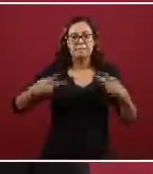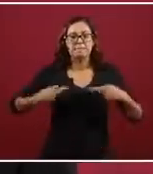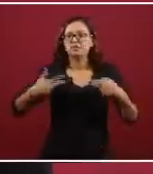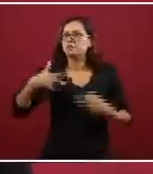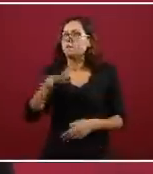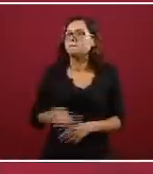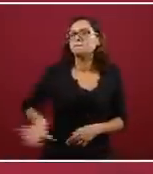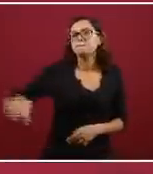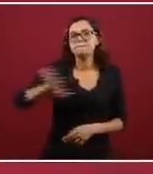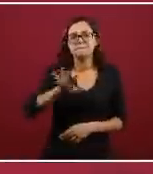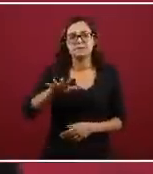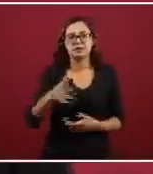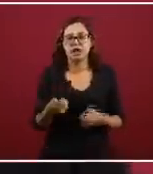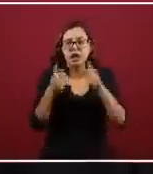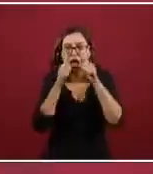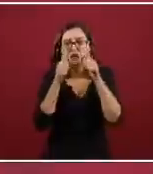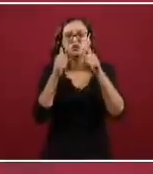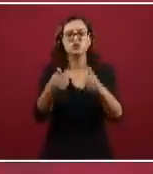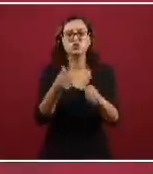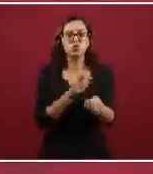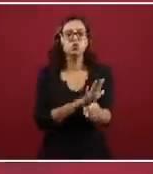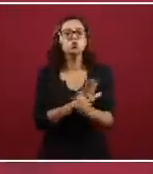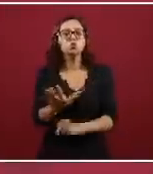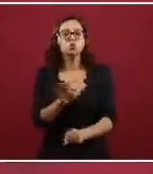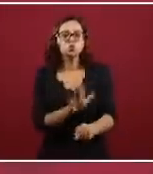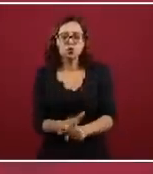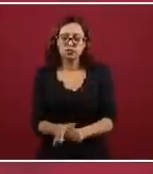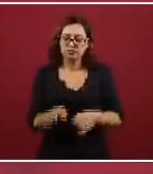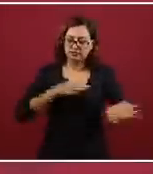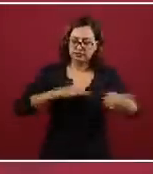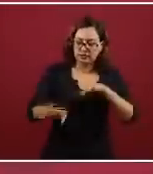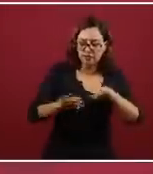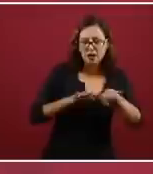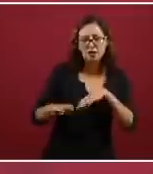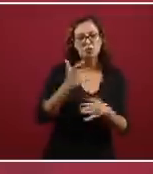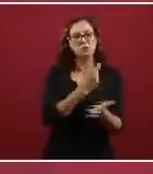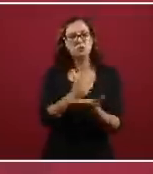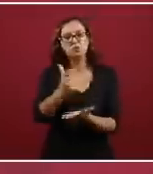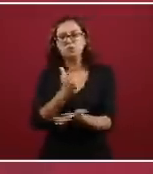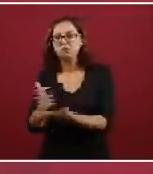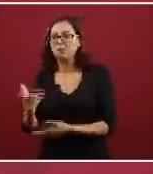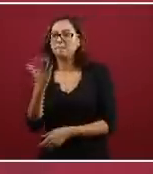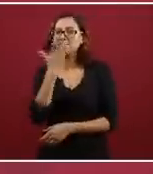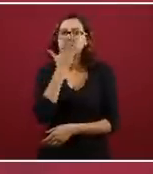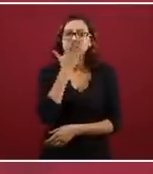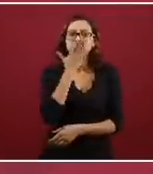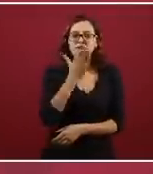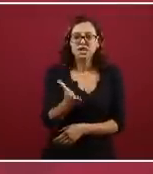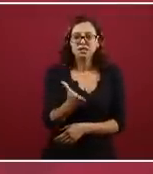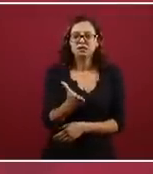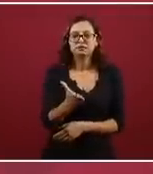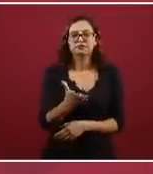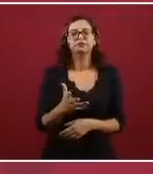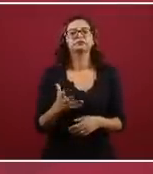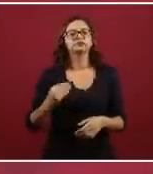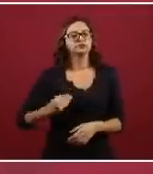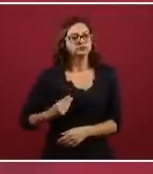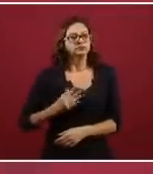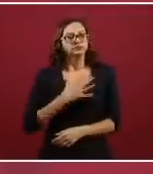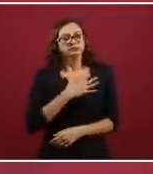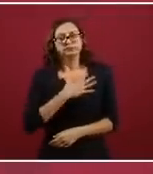nosotros es que haya trabajo en México, que haya buenos salarios, que haya